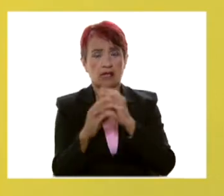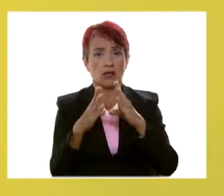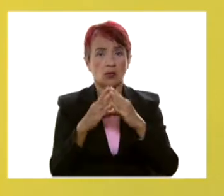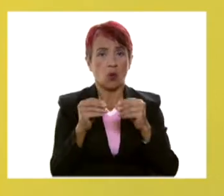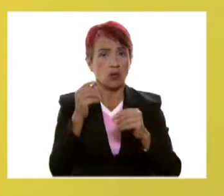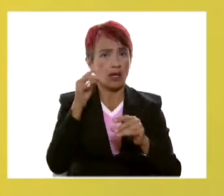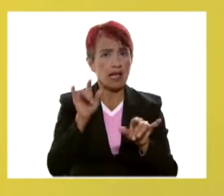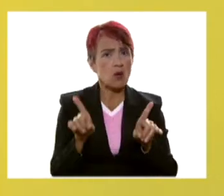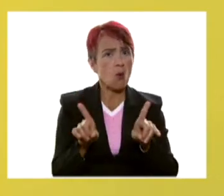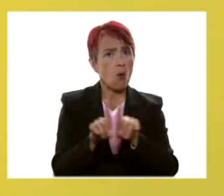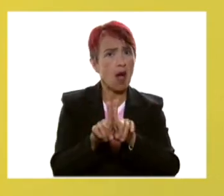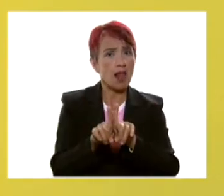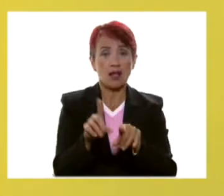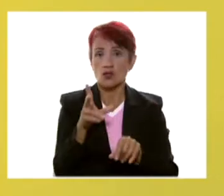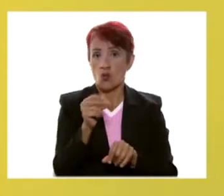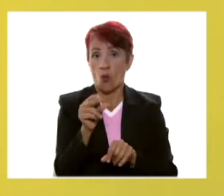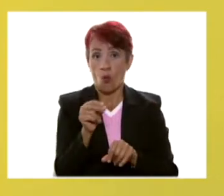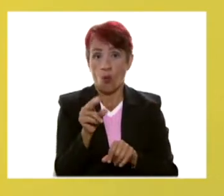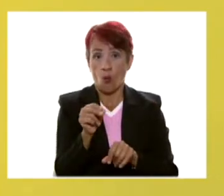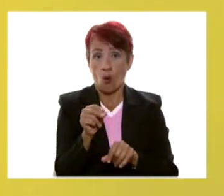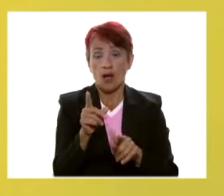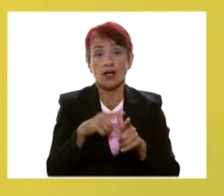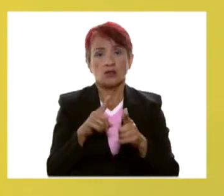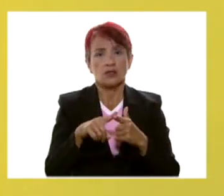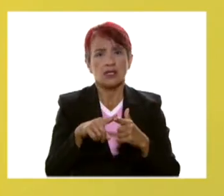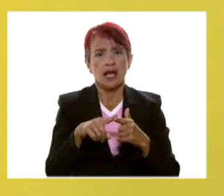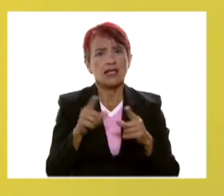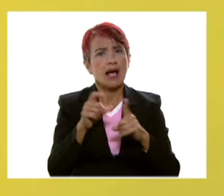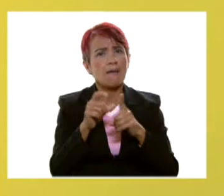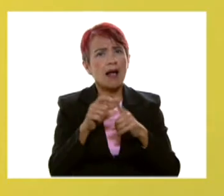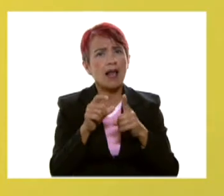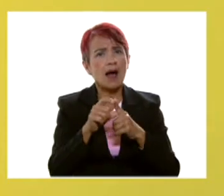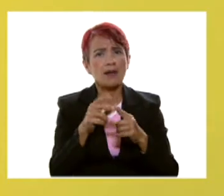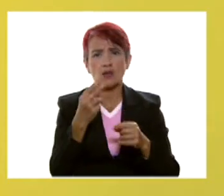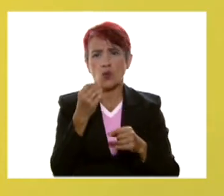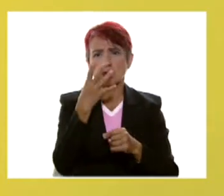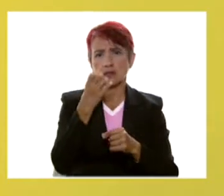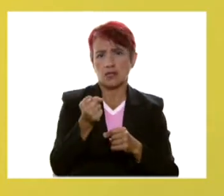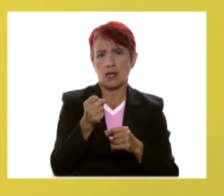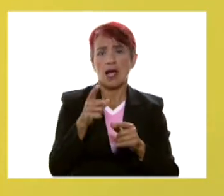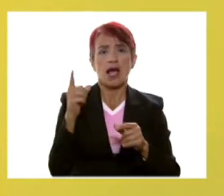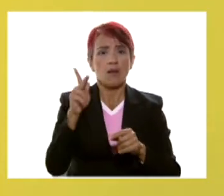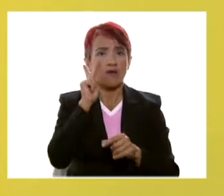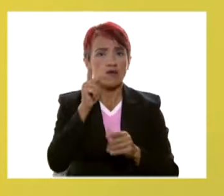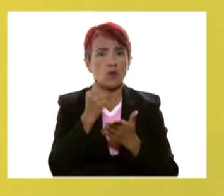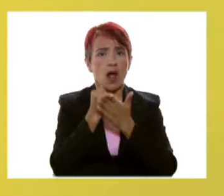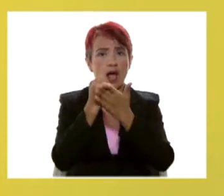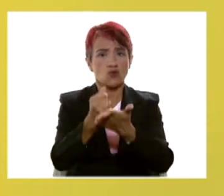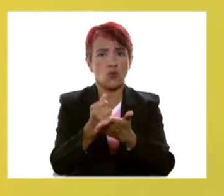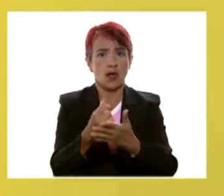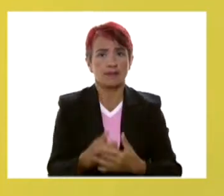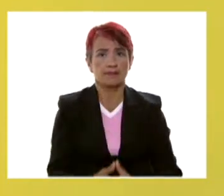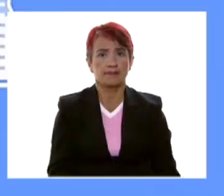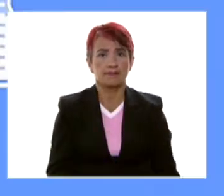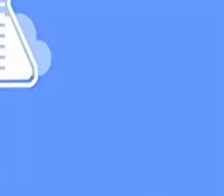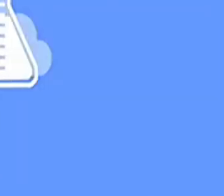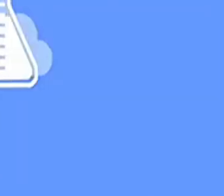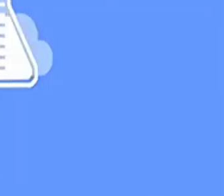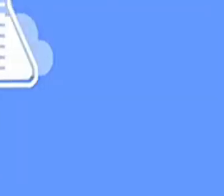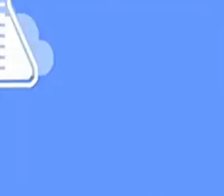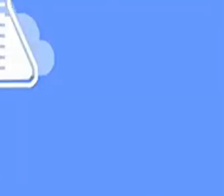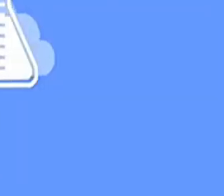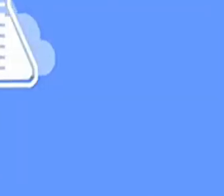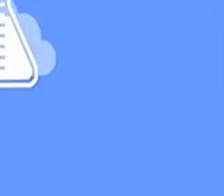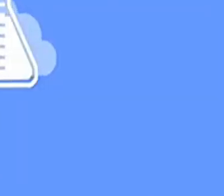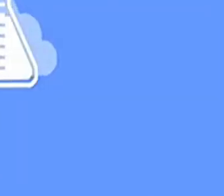que es lo mismo y no es así. De estas dudas nos va a sacar el profesor Wilmer. Adelante, profesor.